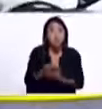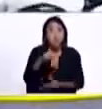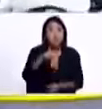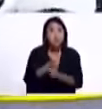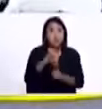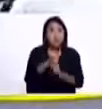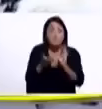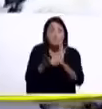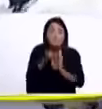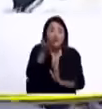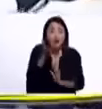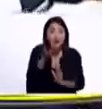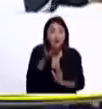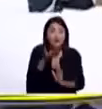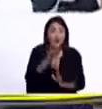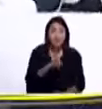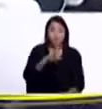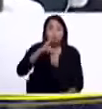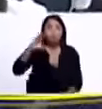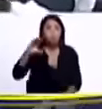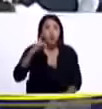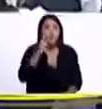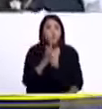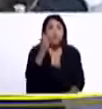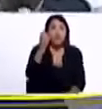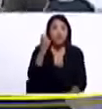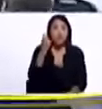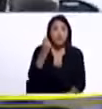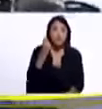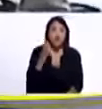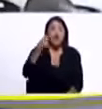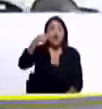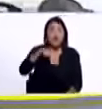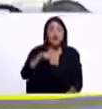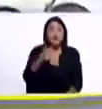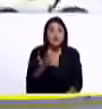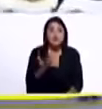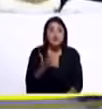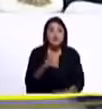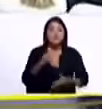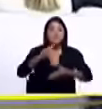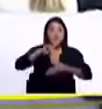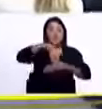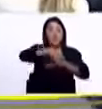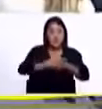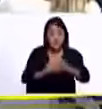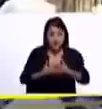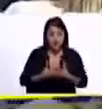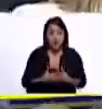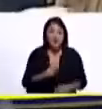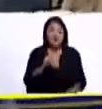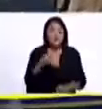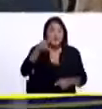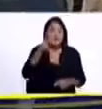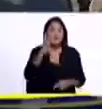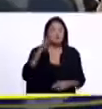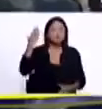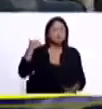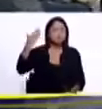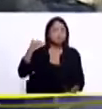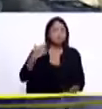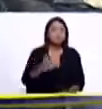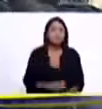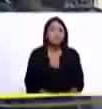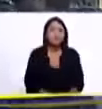continente. Por primera vez se distribuyó la gota de petróleo que tanto se hablaba en nuestra generación. Que llegue